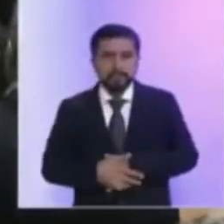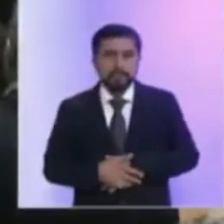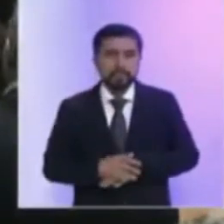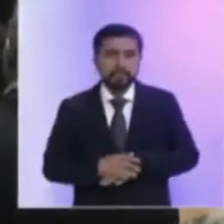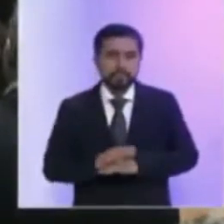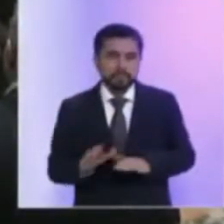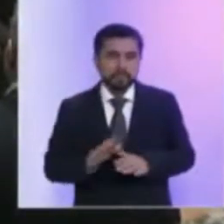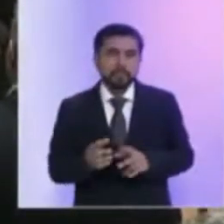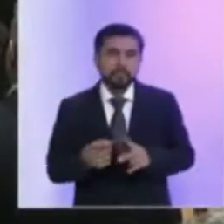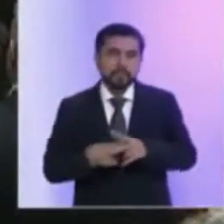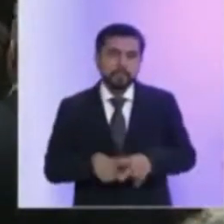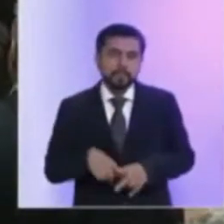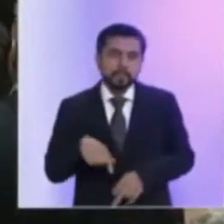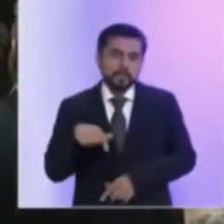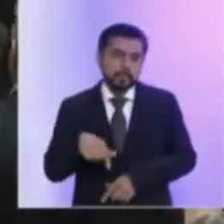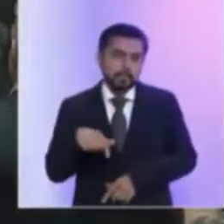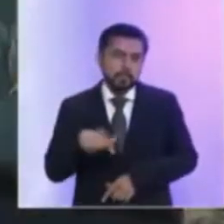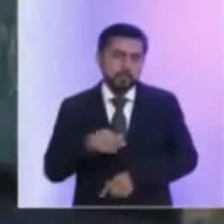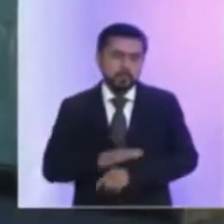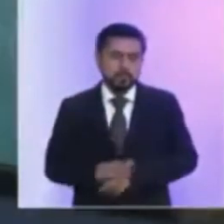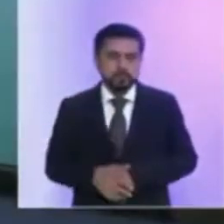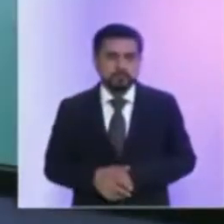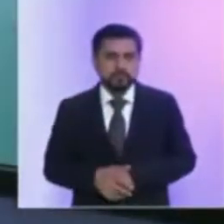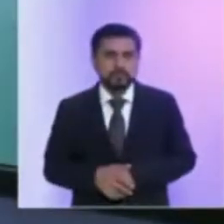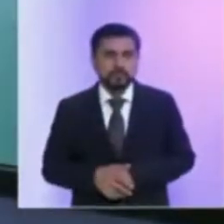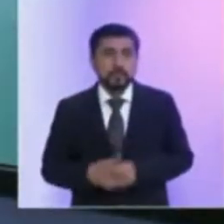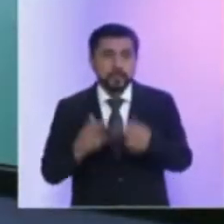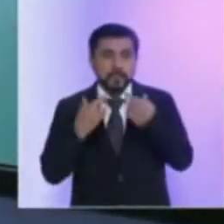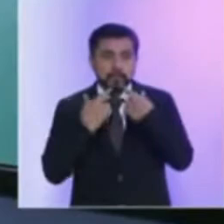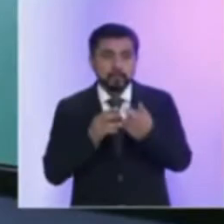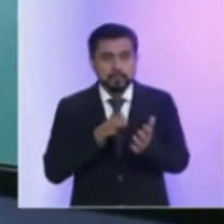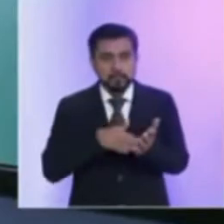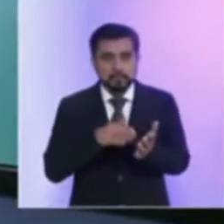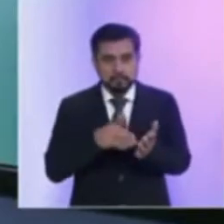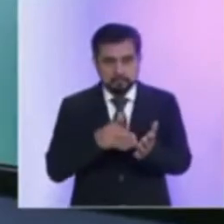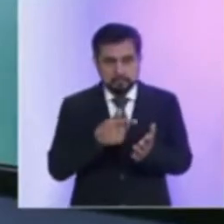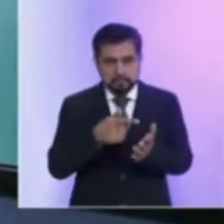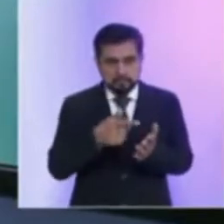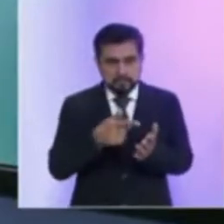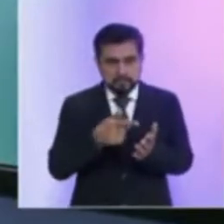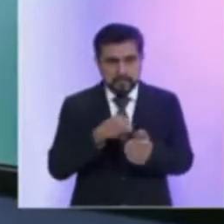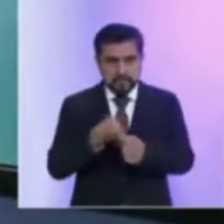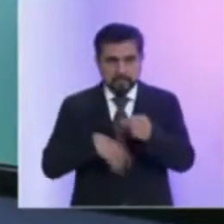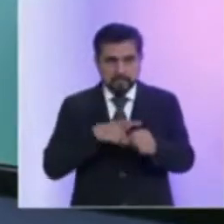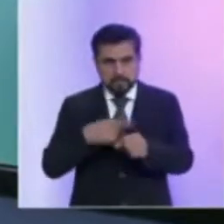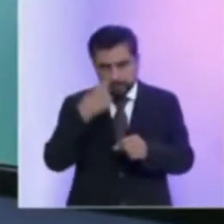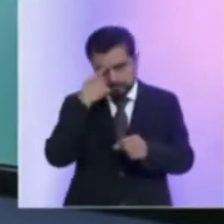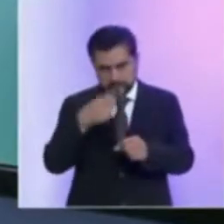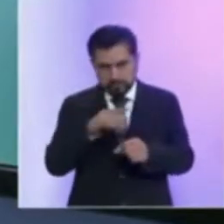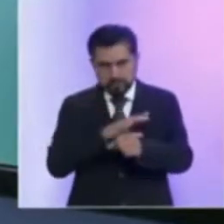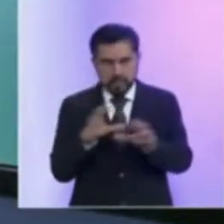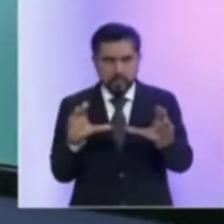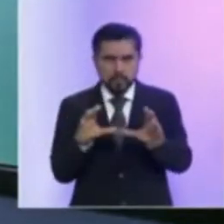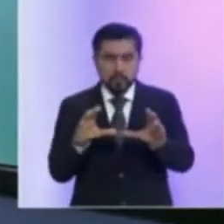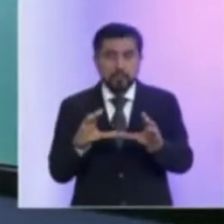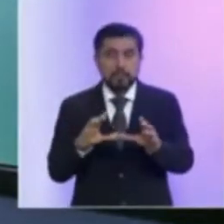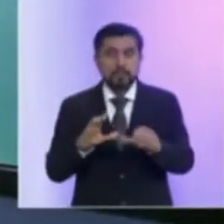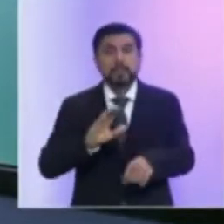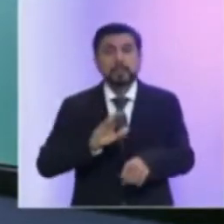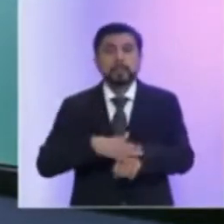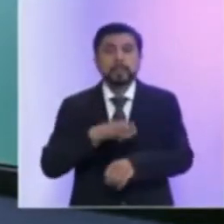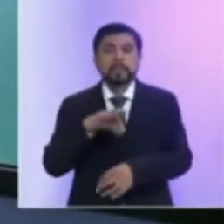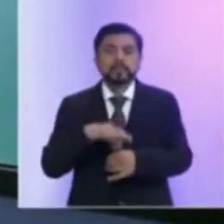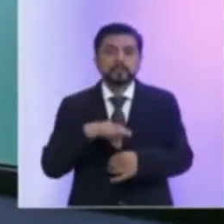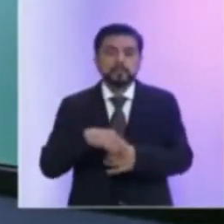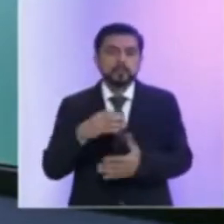comienzo de esta ceremonia, de esta entrega de la de la constancia de mayoría, tan esperada,